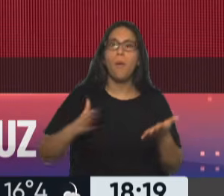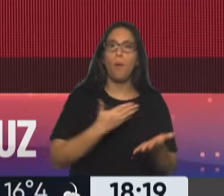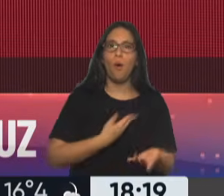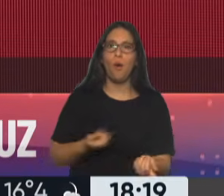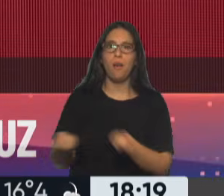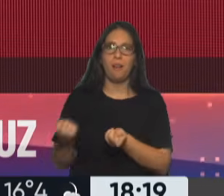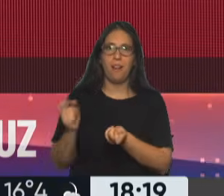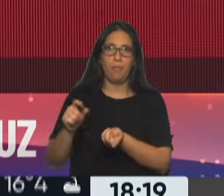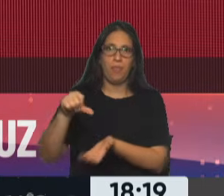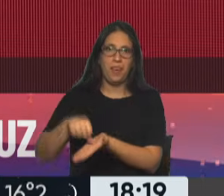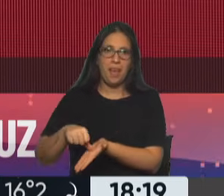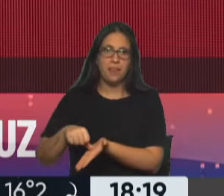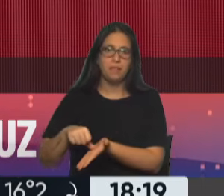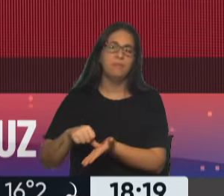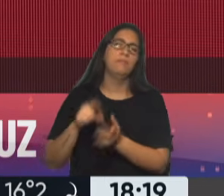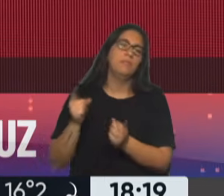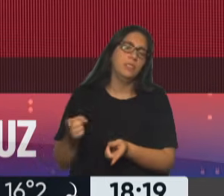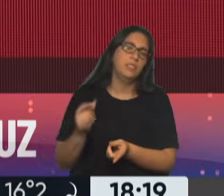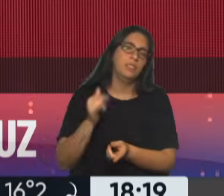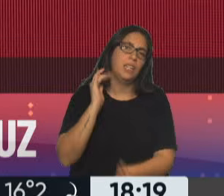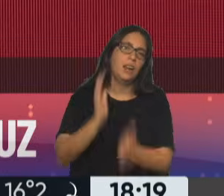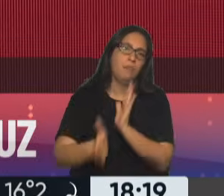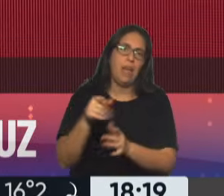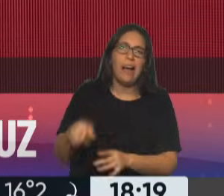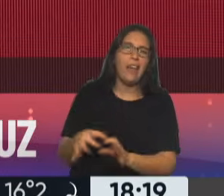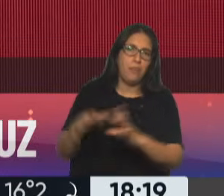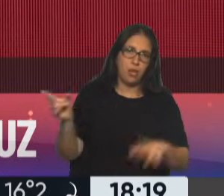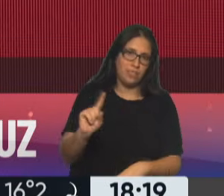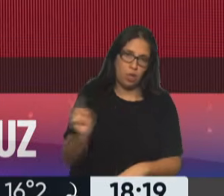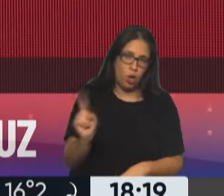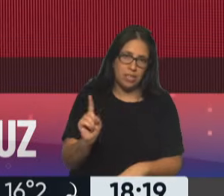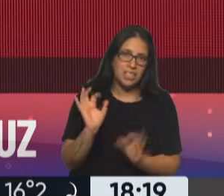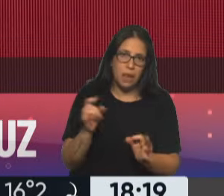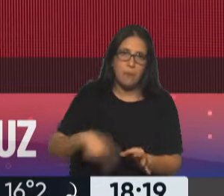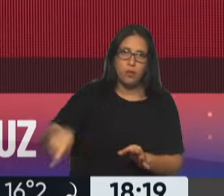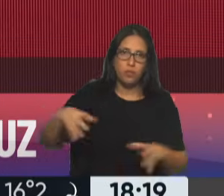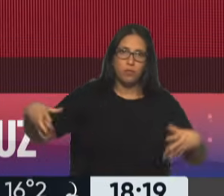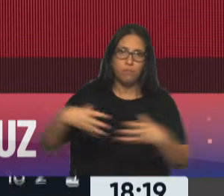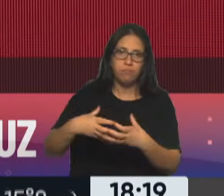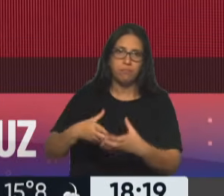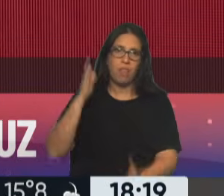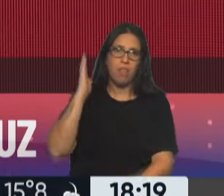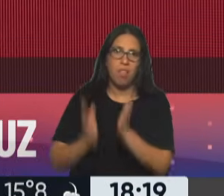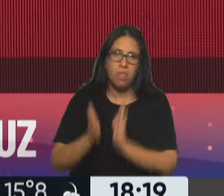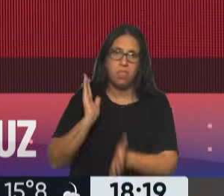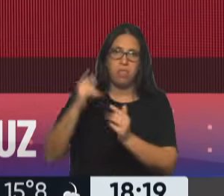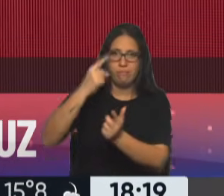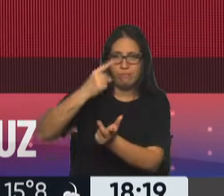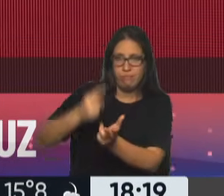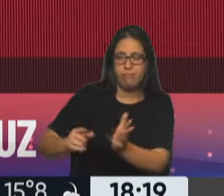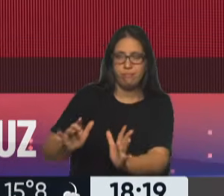que apoyado por la represión, digamos, acá no estamos hablando de democracia, no estamos hablando de un régimen para nada que se democratiza, pero